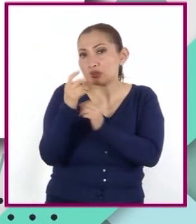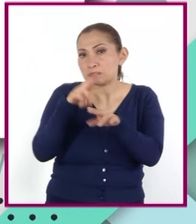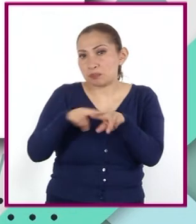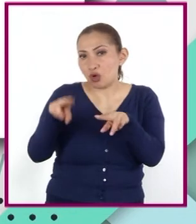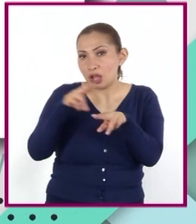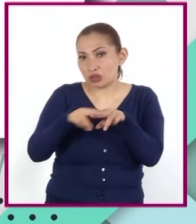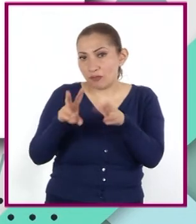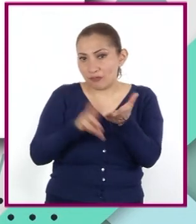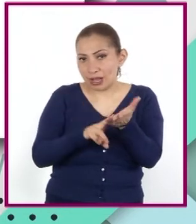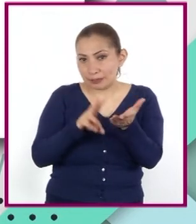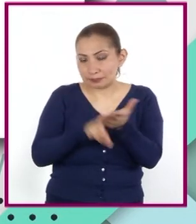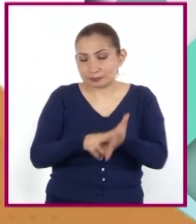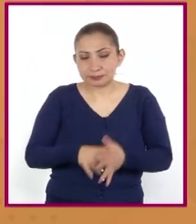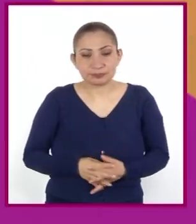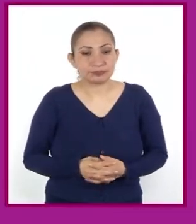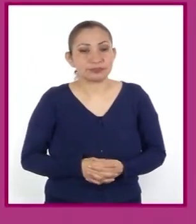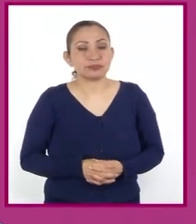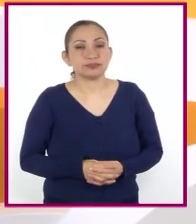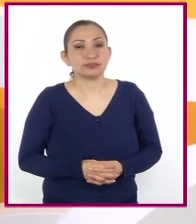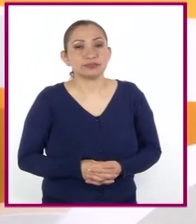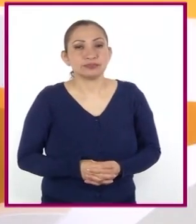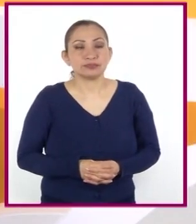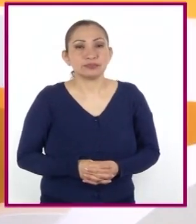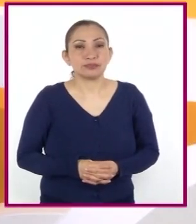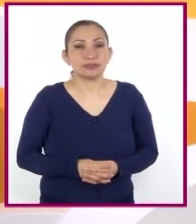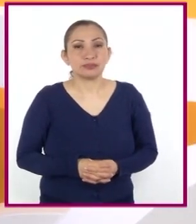de la entrada.